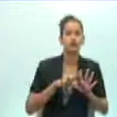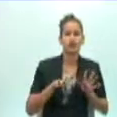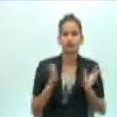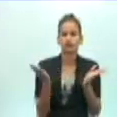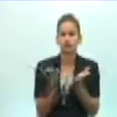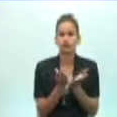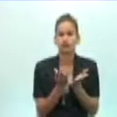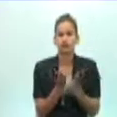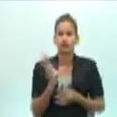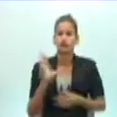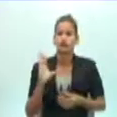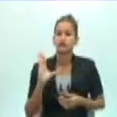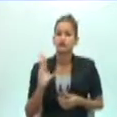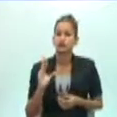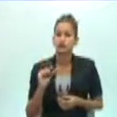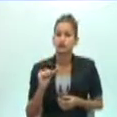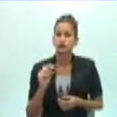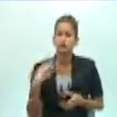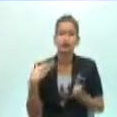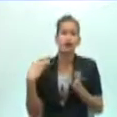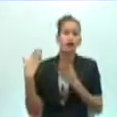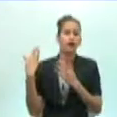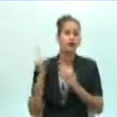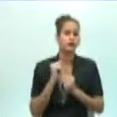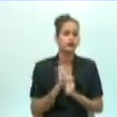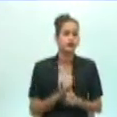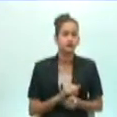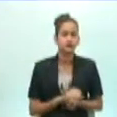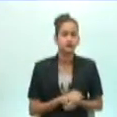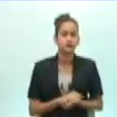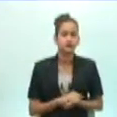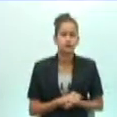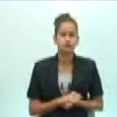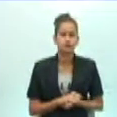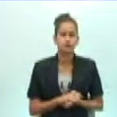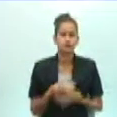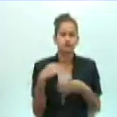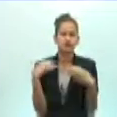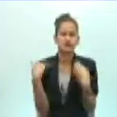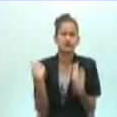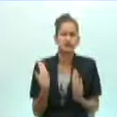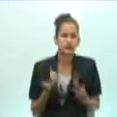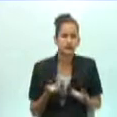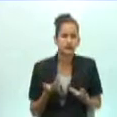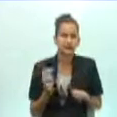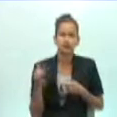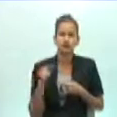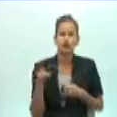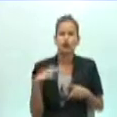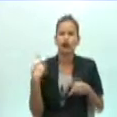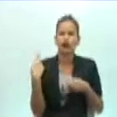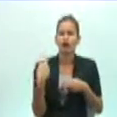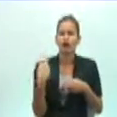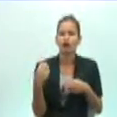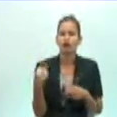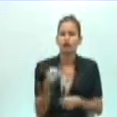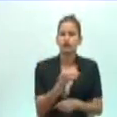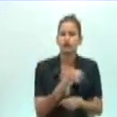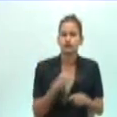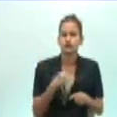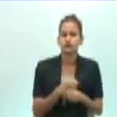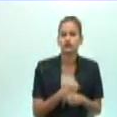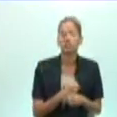lo habíamos dicho anteriormente. ¿Con qué materiales vamos a trabajar? Por supuesto, su libro